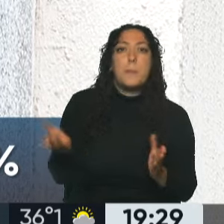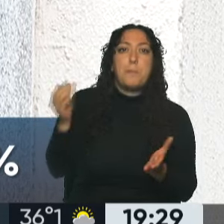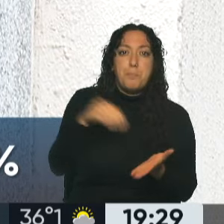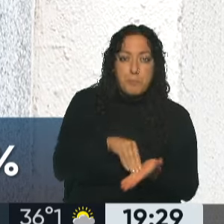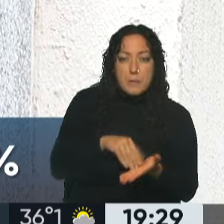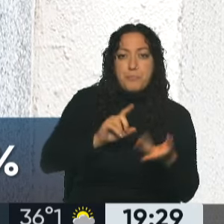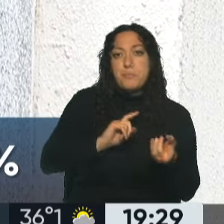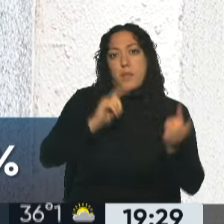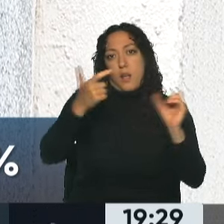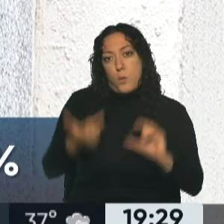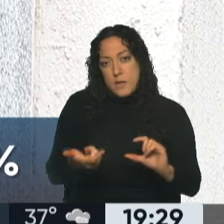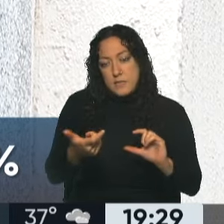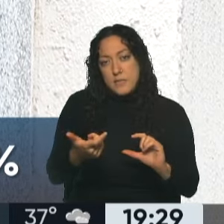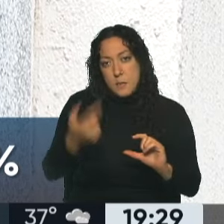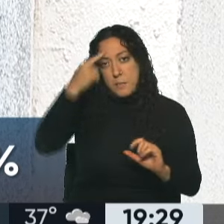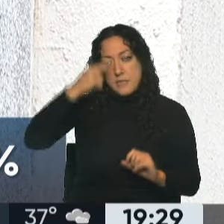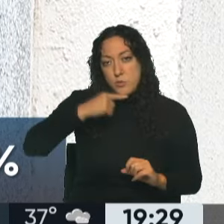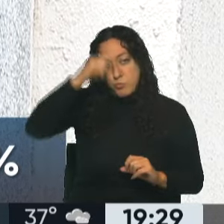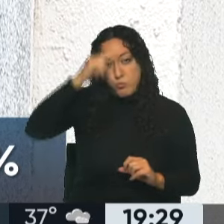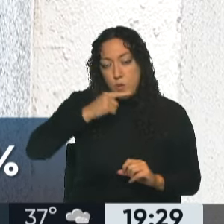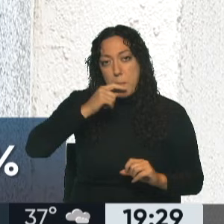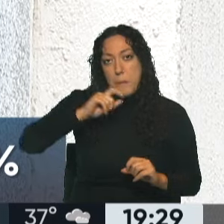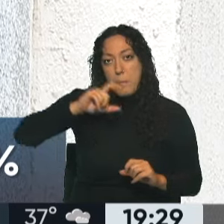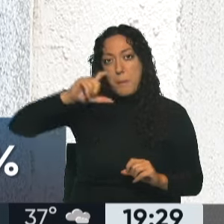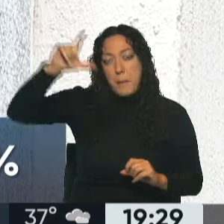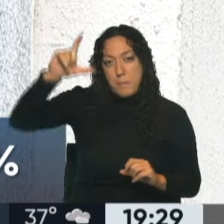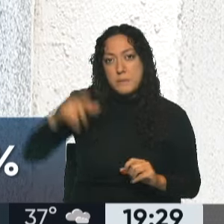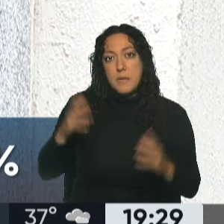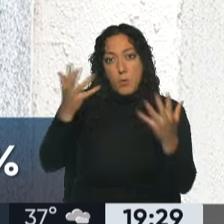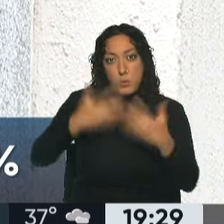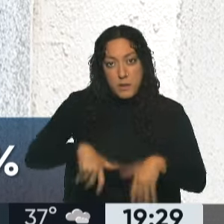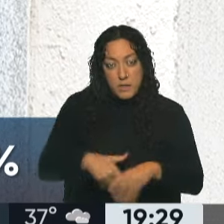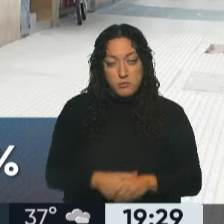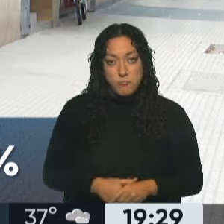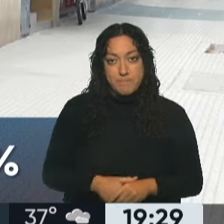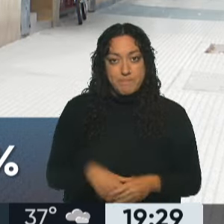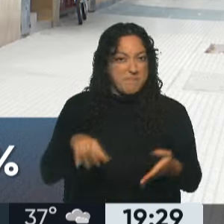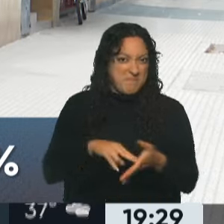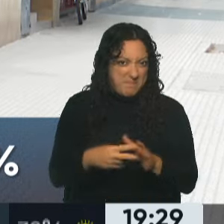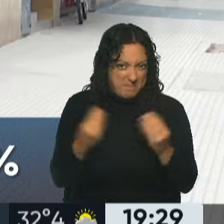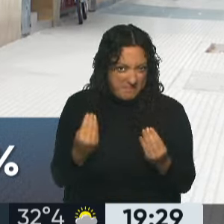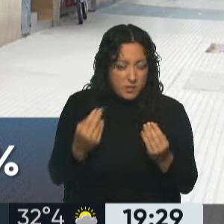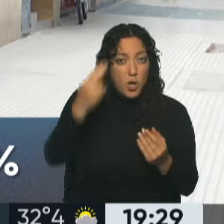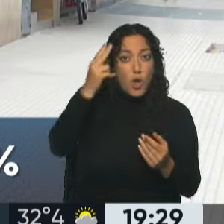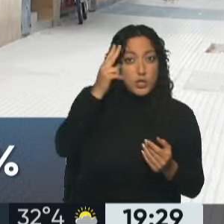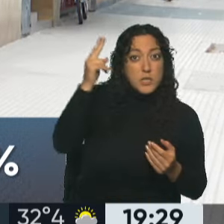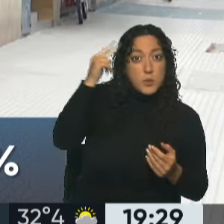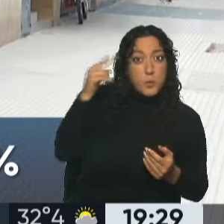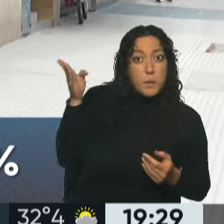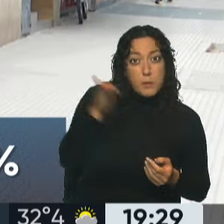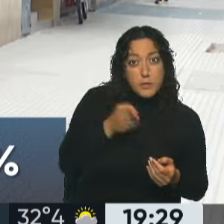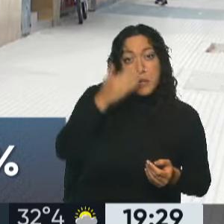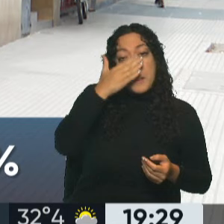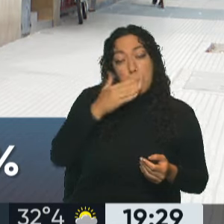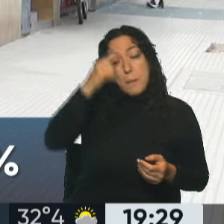realicen actualizaciones mensualmente y de forma automática. Es decir, 89 y después lo revisamos